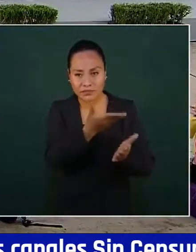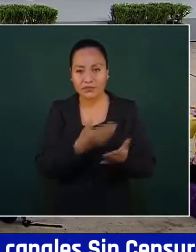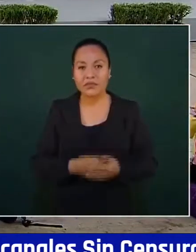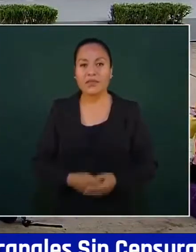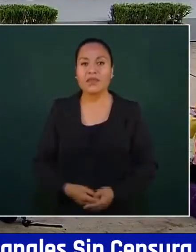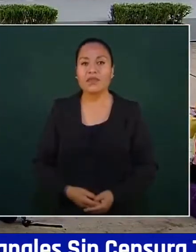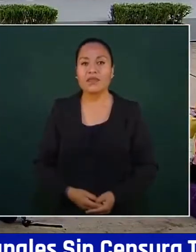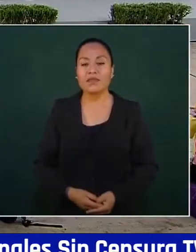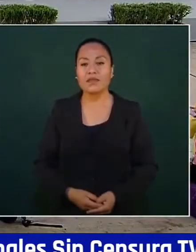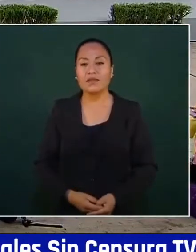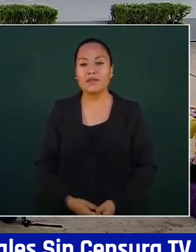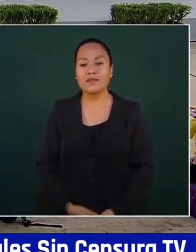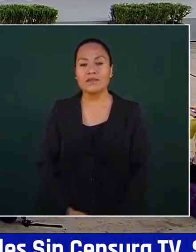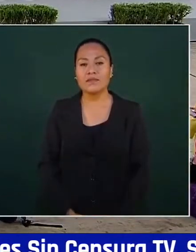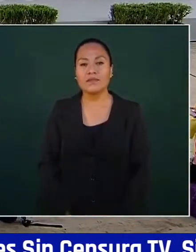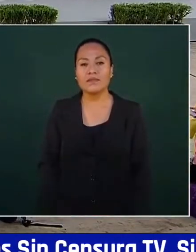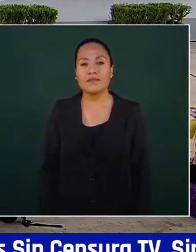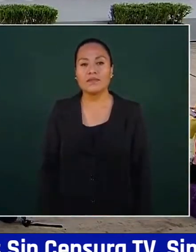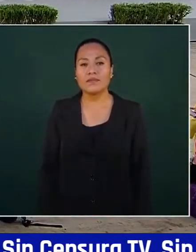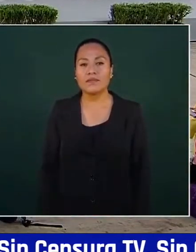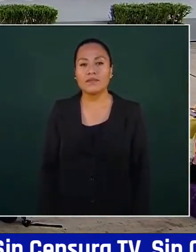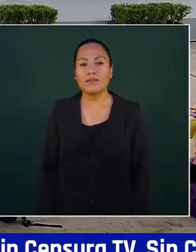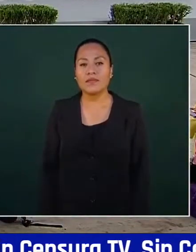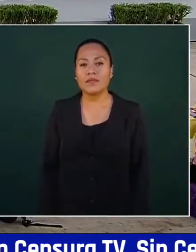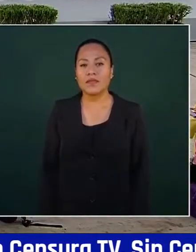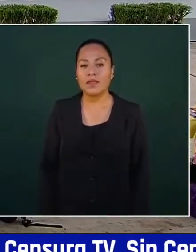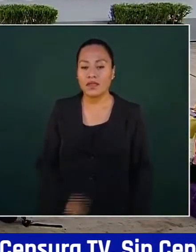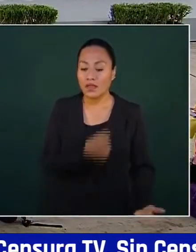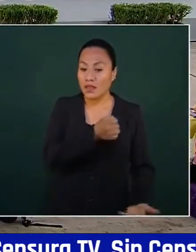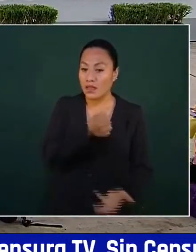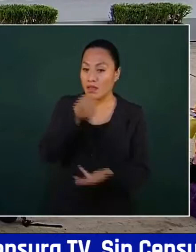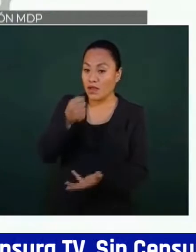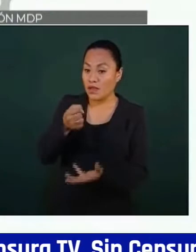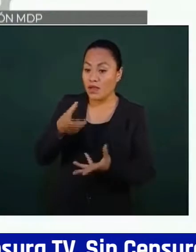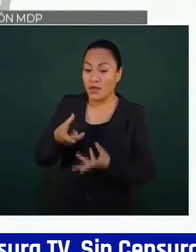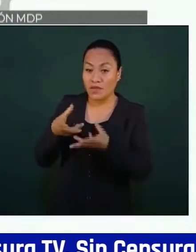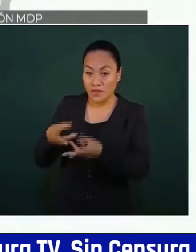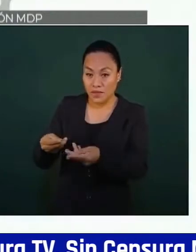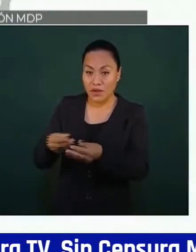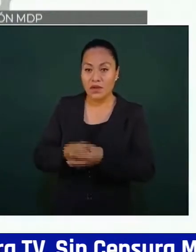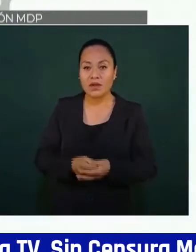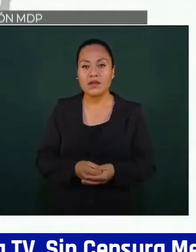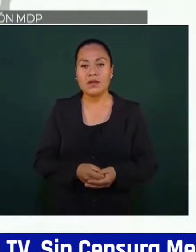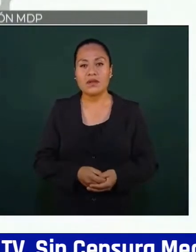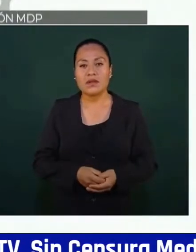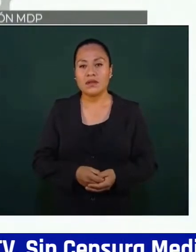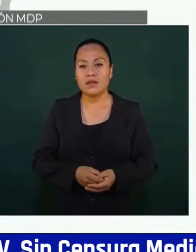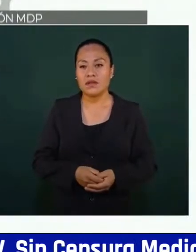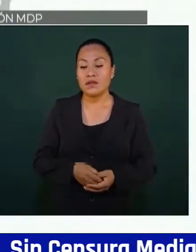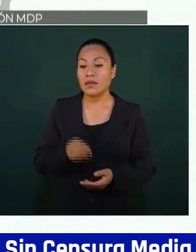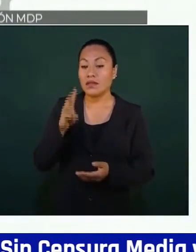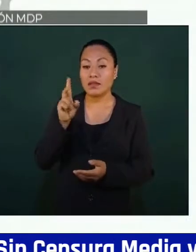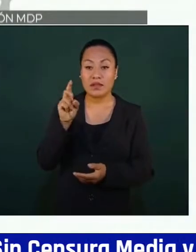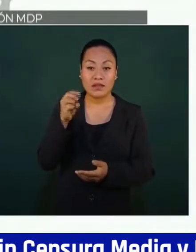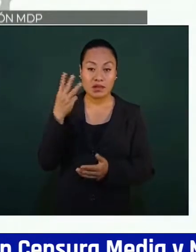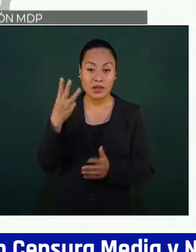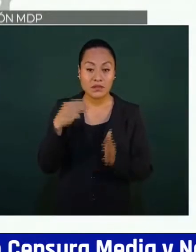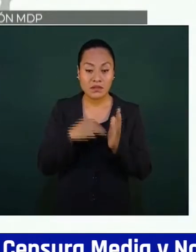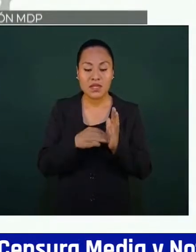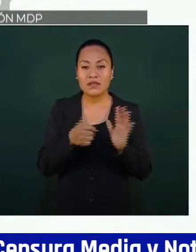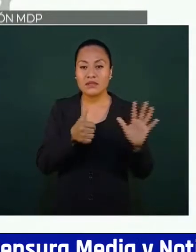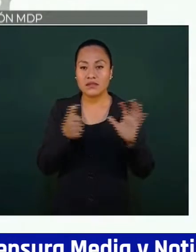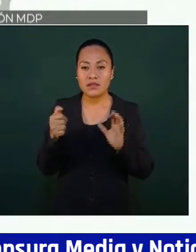la siguiente, se han destinado hasta ahora más de 33 mil